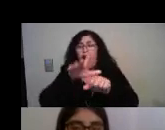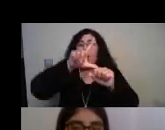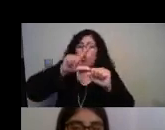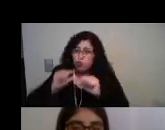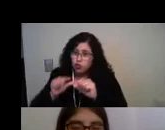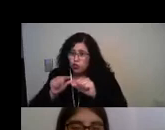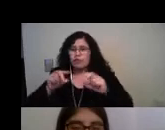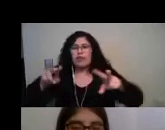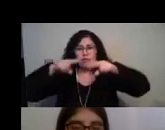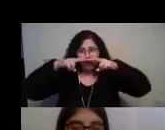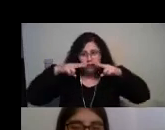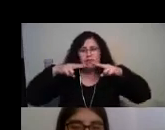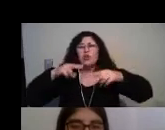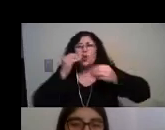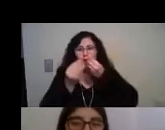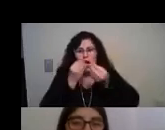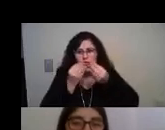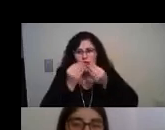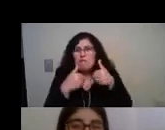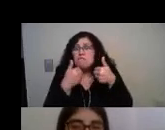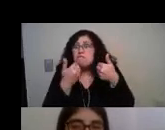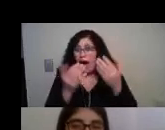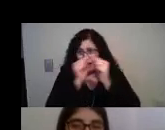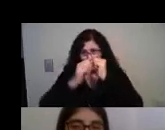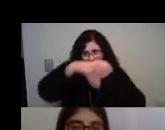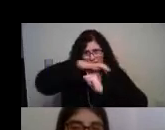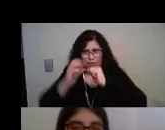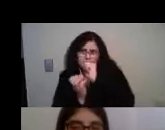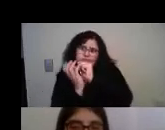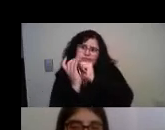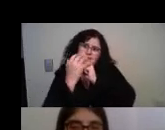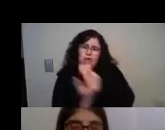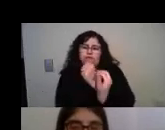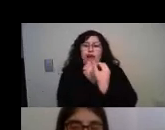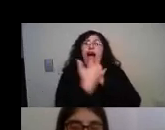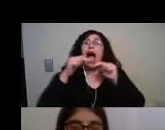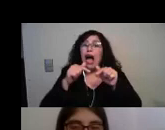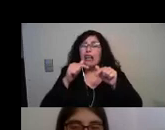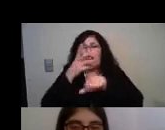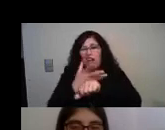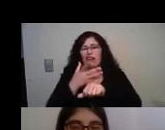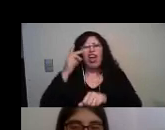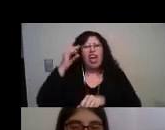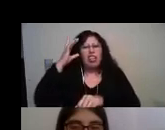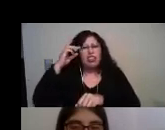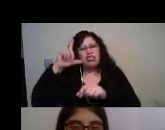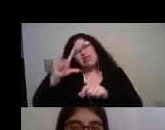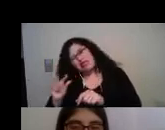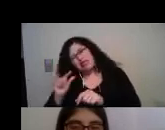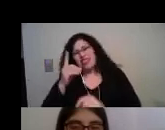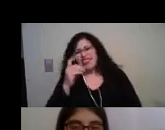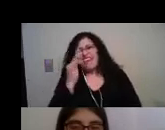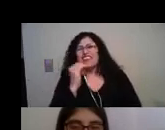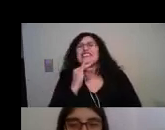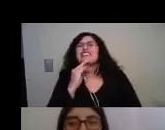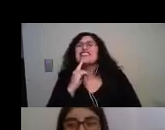oxígeno y nutrientes para el cerebro, y que va a provocar algún tipo de déficit focal que va a superar